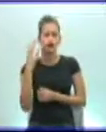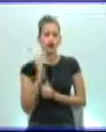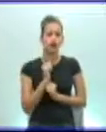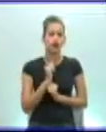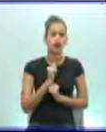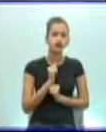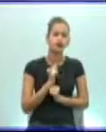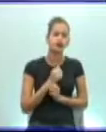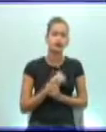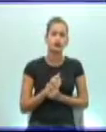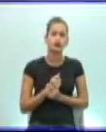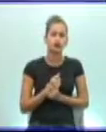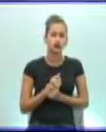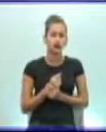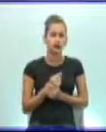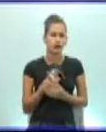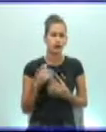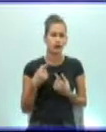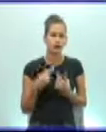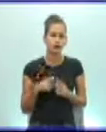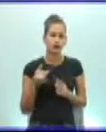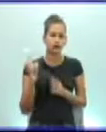este caso quiero, bueno, concluir